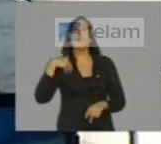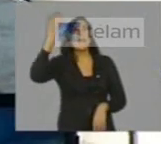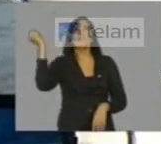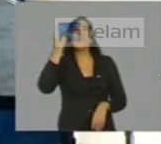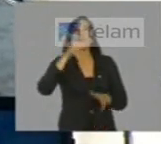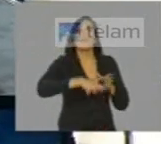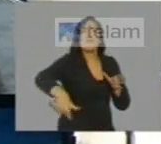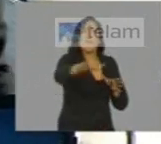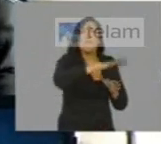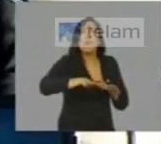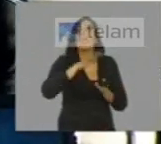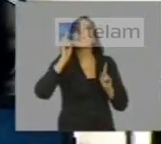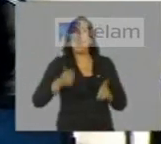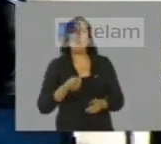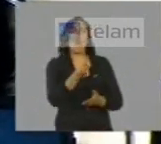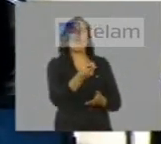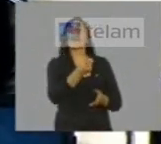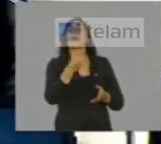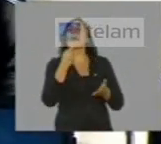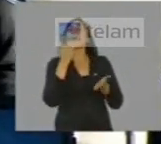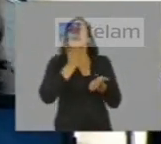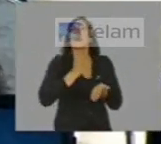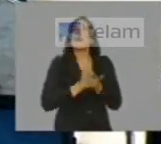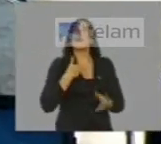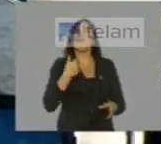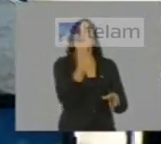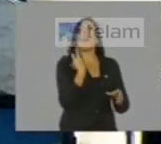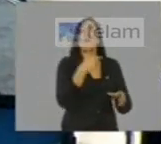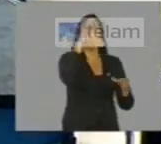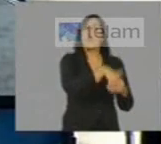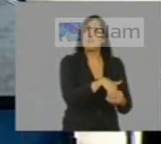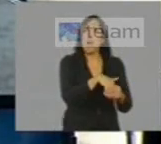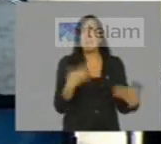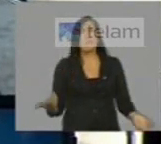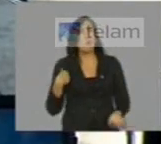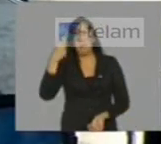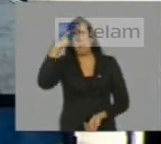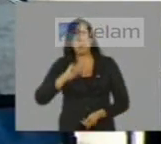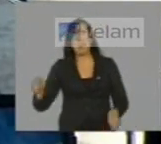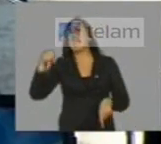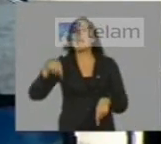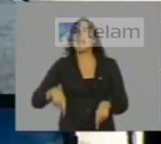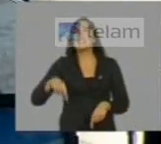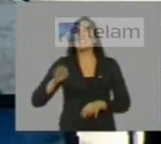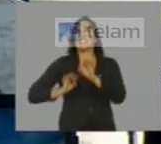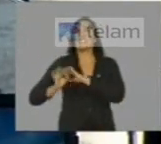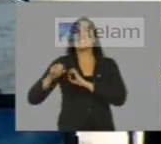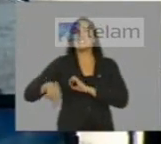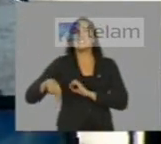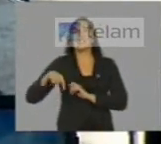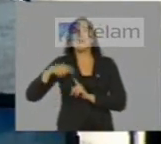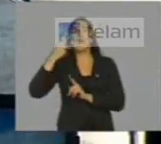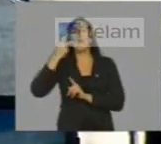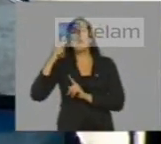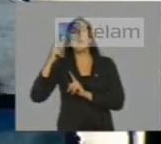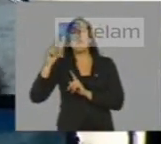el derecho a votar, me cuesta que en este siglo XXI, en este tercer centenario de la República,